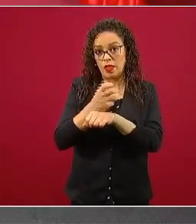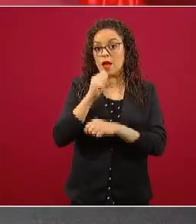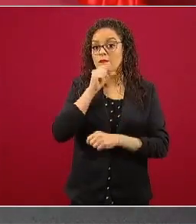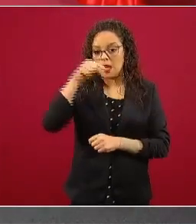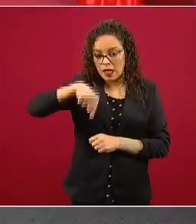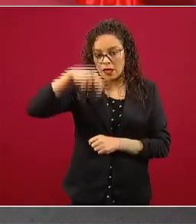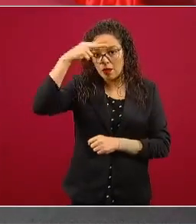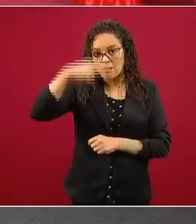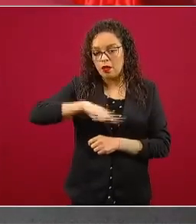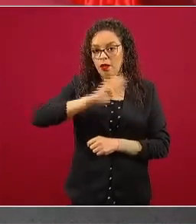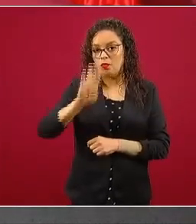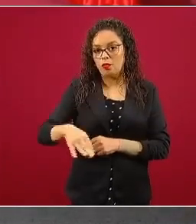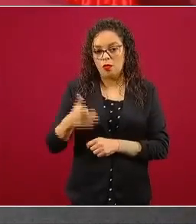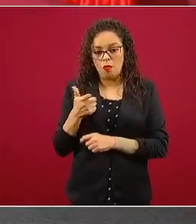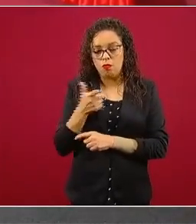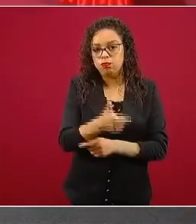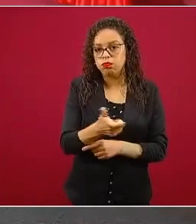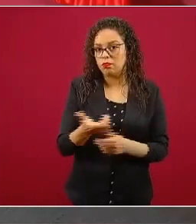¿Cómo